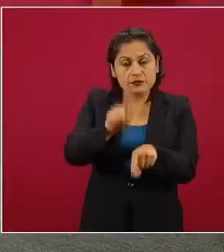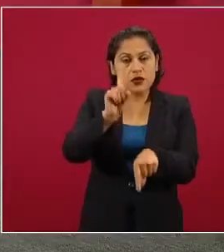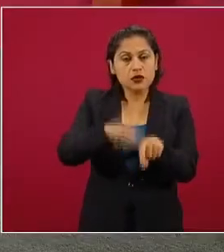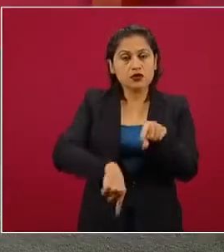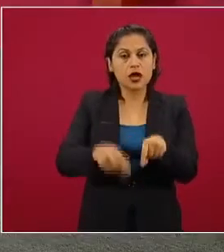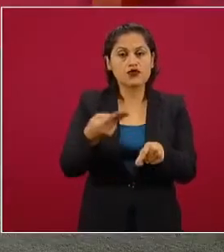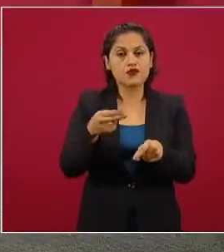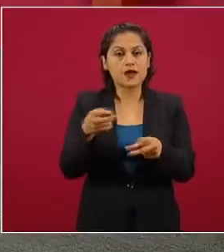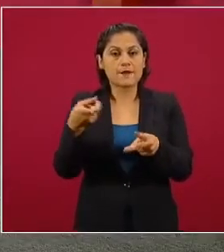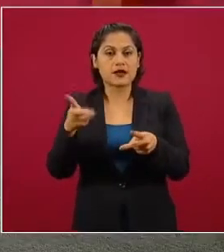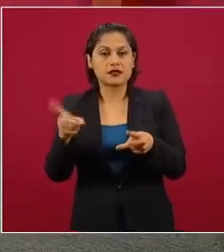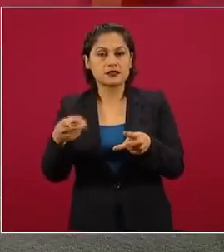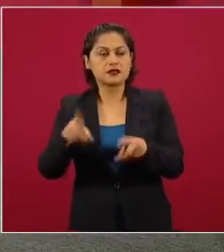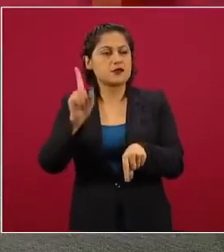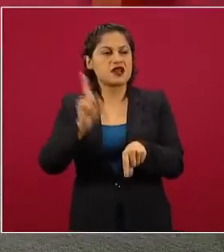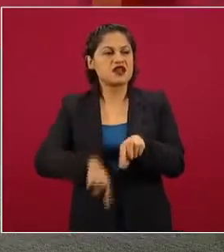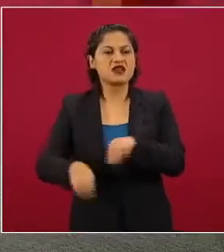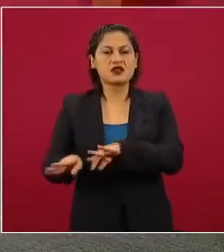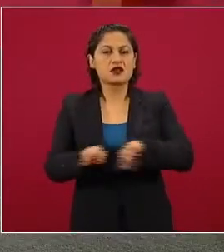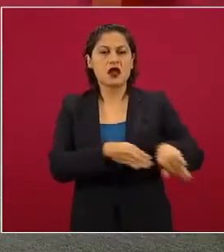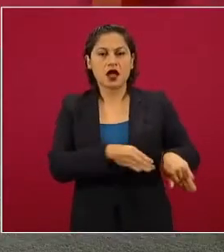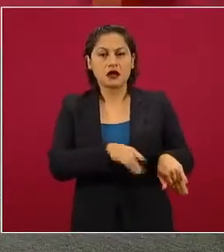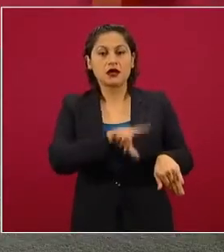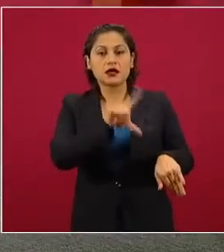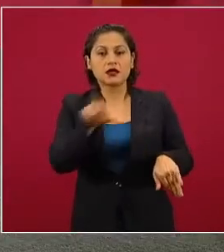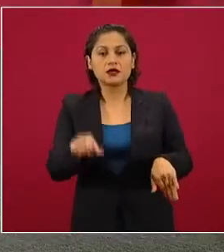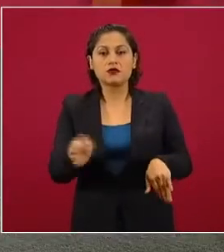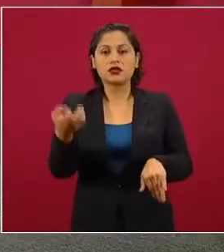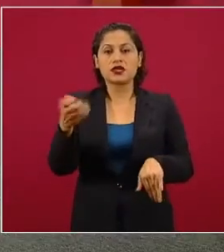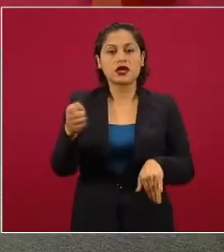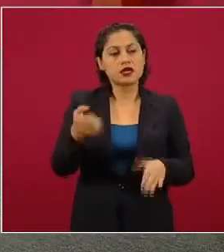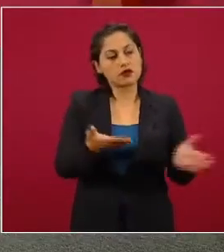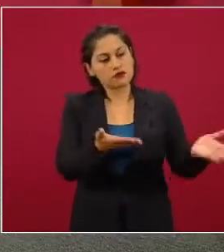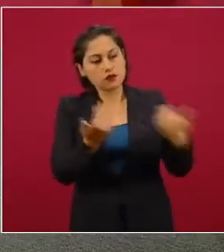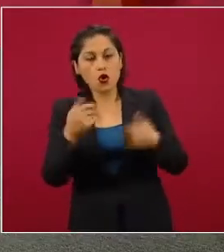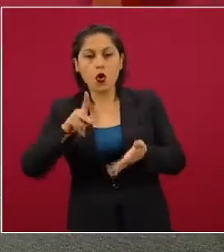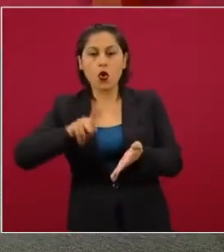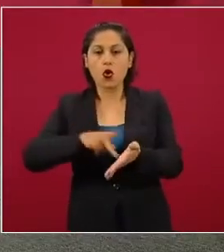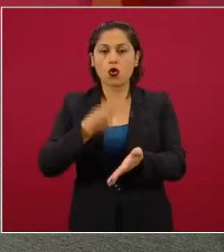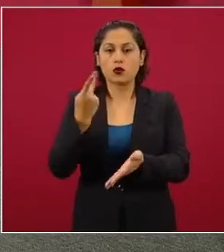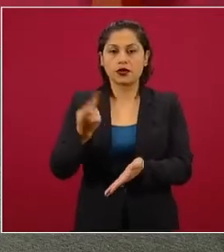aguinaldo y volverlos a subir a la nómina en enero, en febrero.